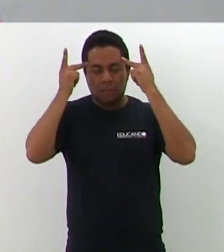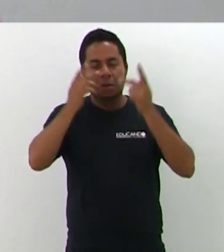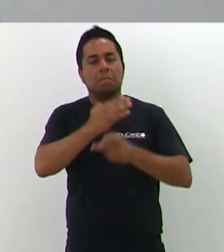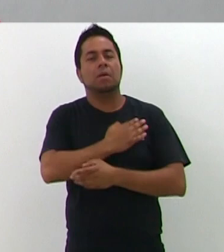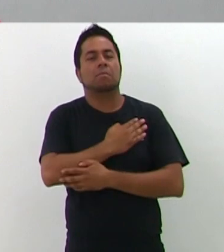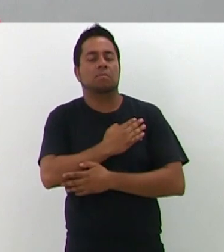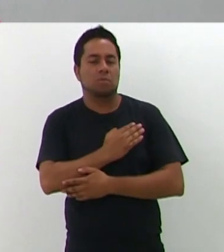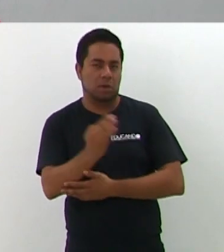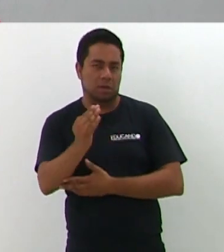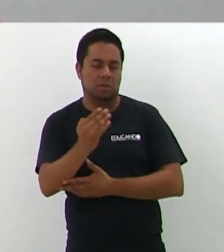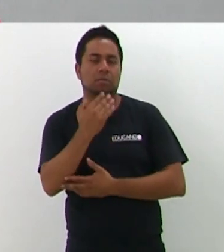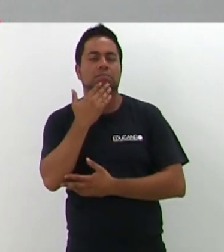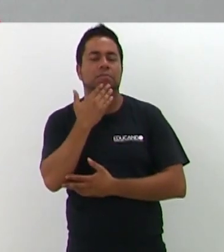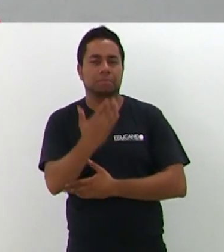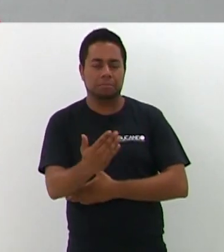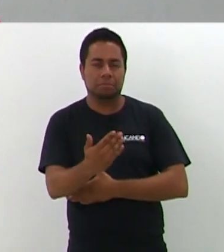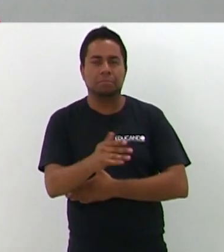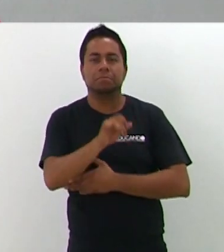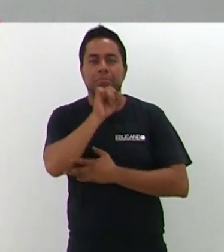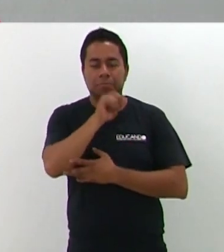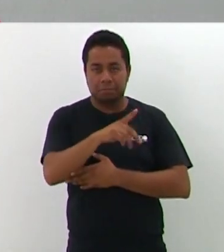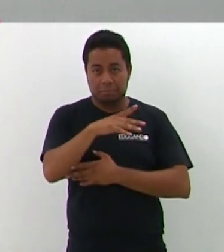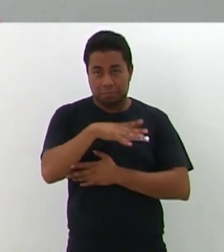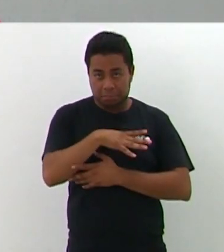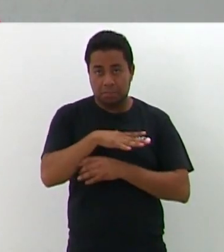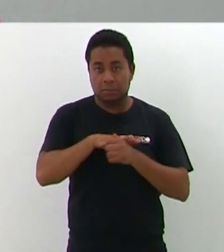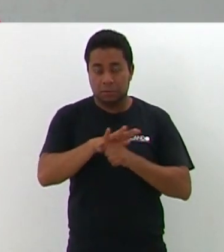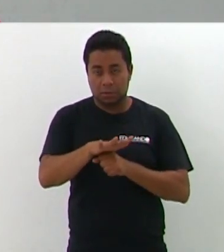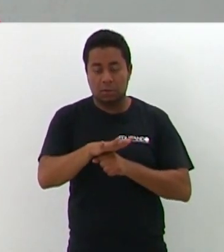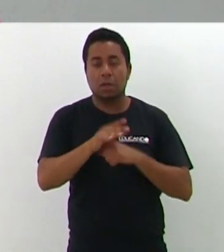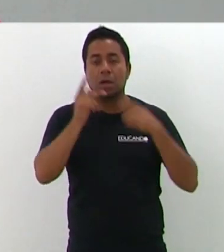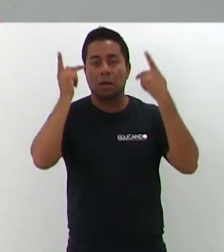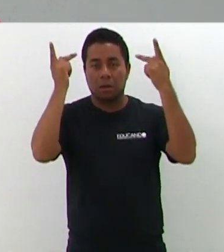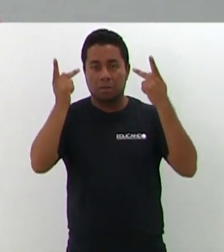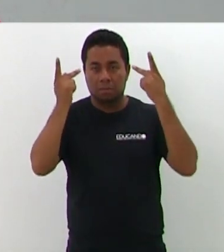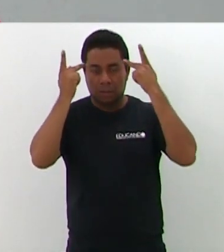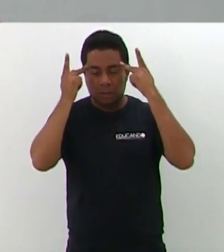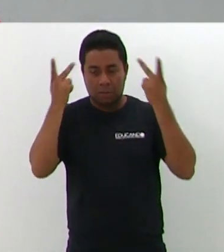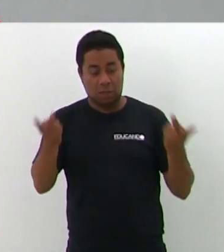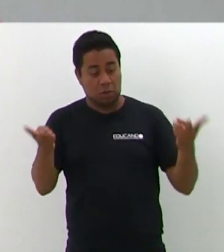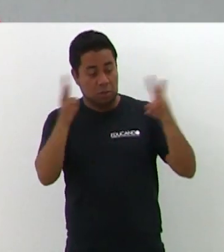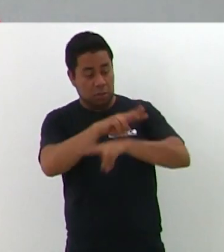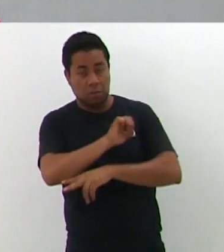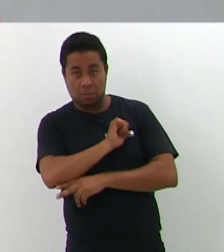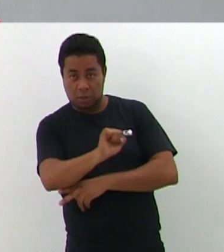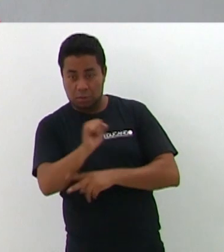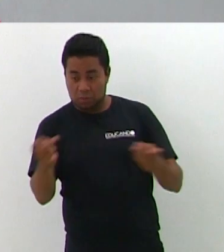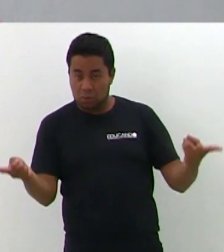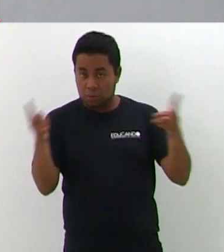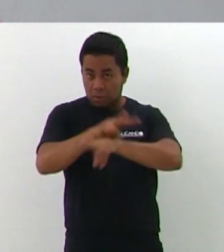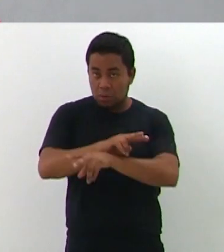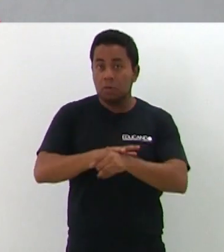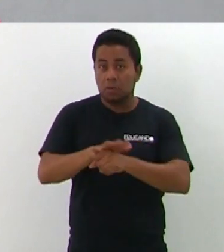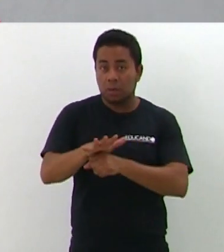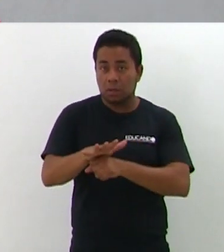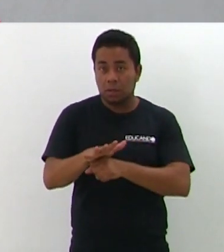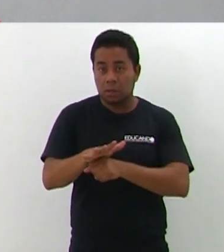bueno. Bien. Y había también un príncipe, lo contrario de malo,